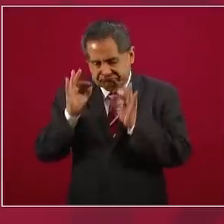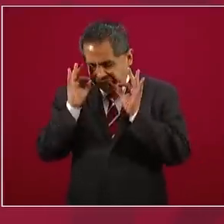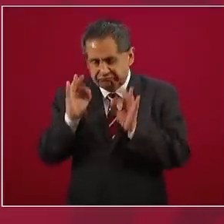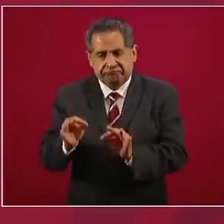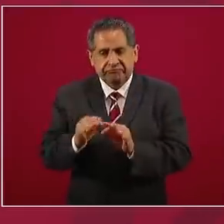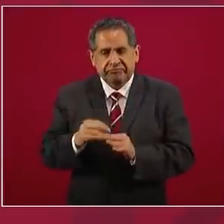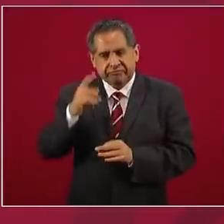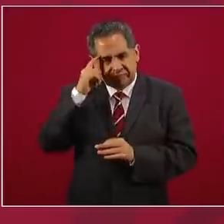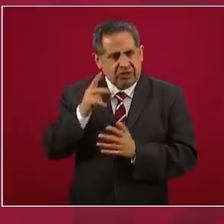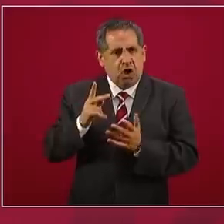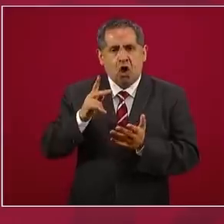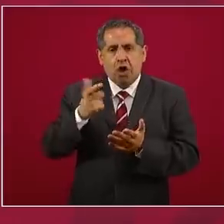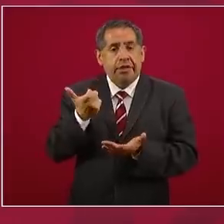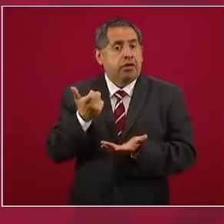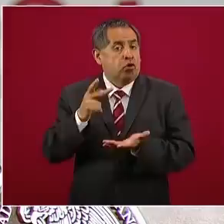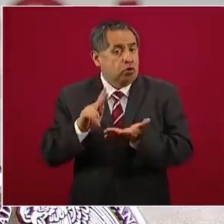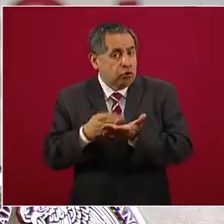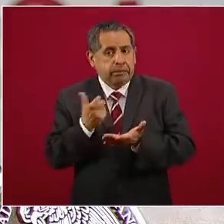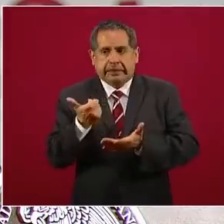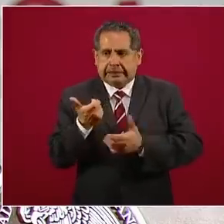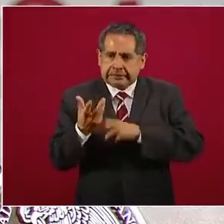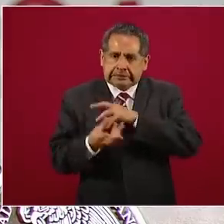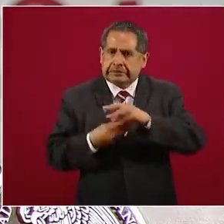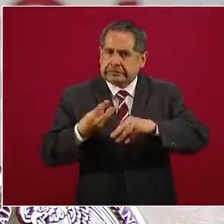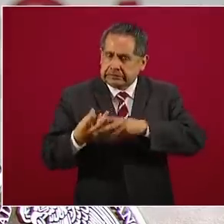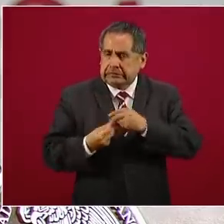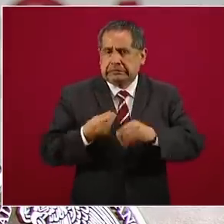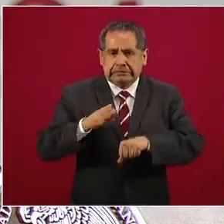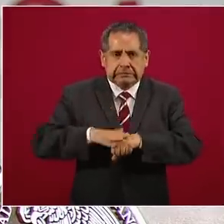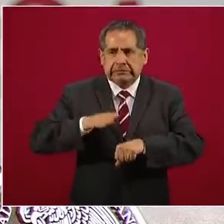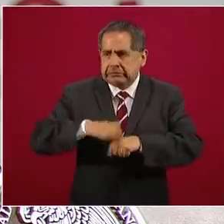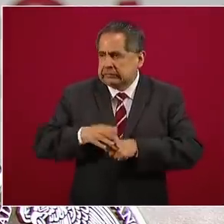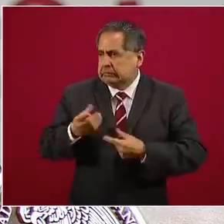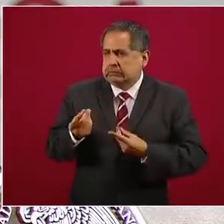de reactivación de la economía